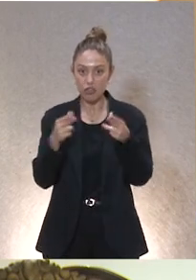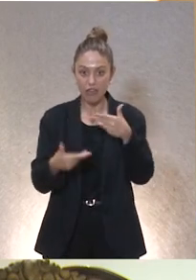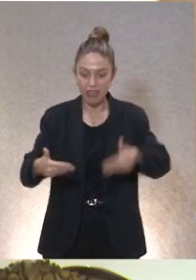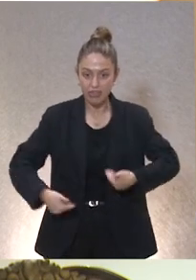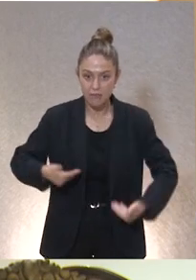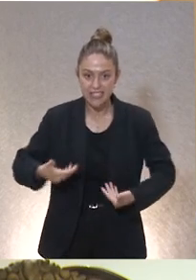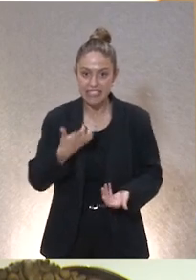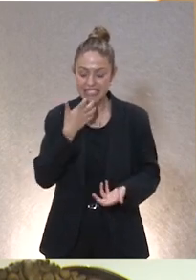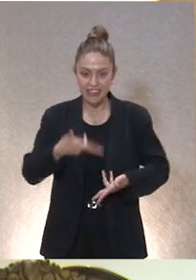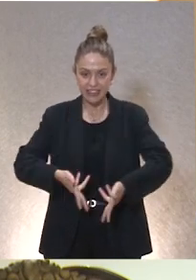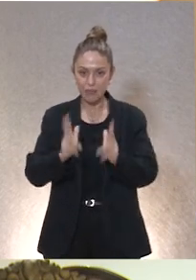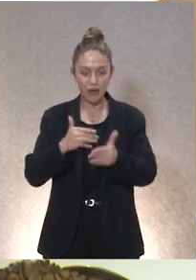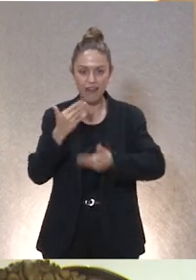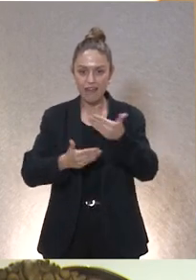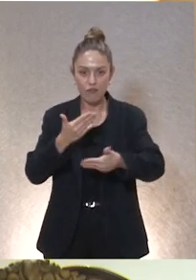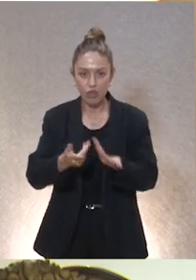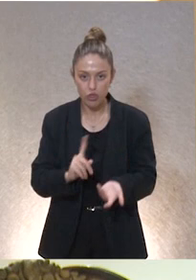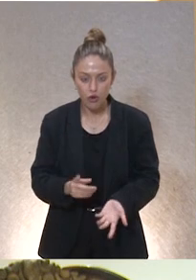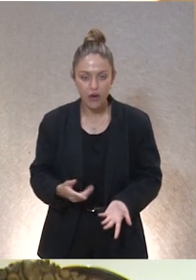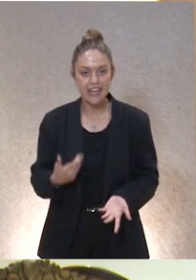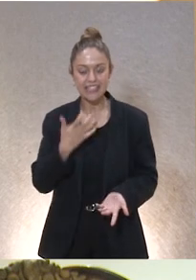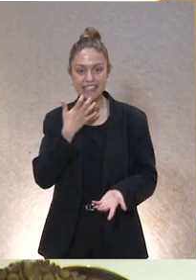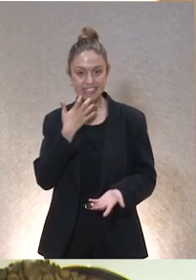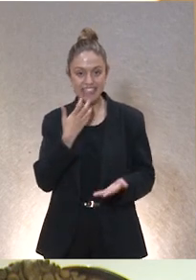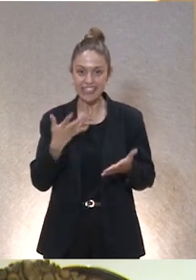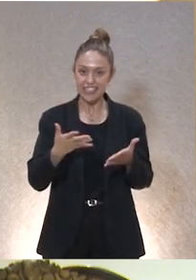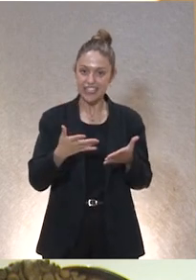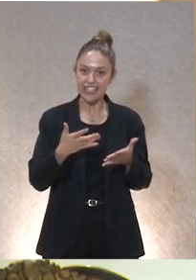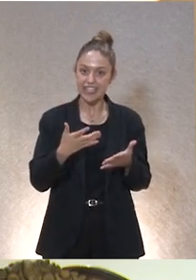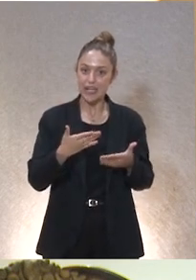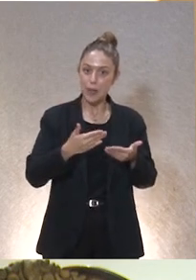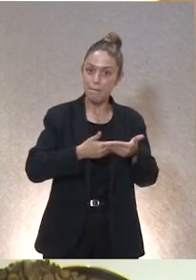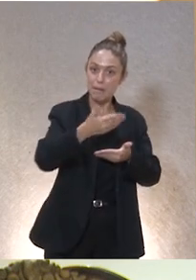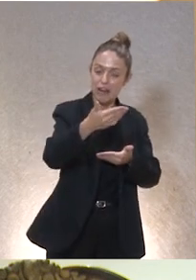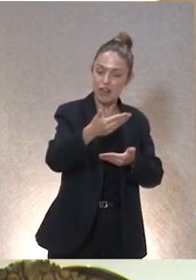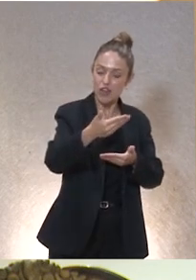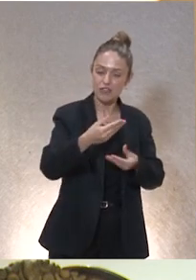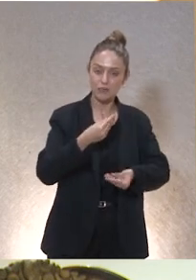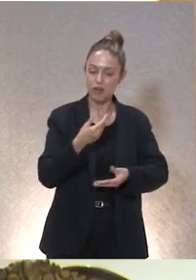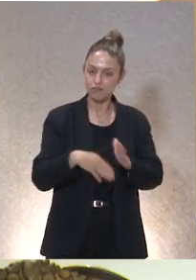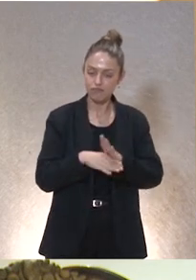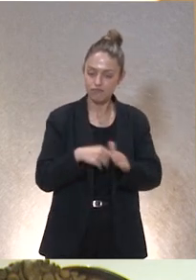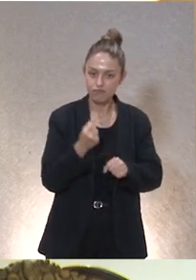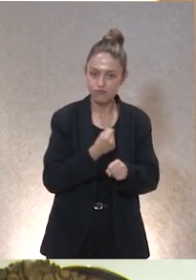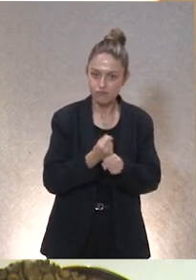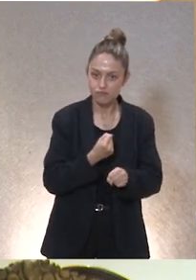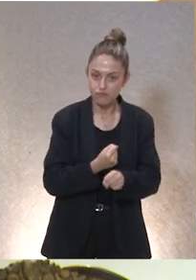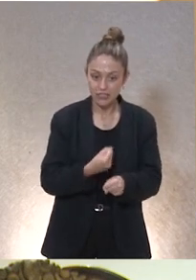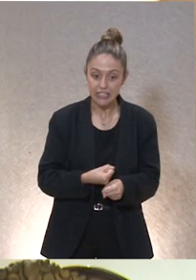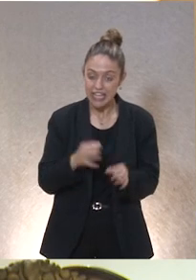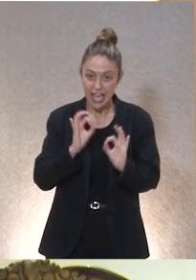democracia no funciona si los Editores no lo asumen Y si los previstas lo olvidamos y mucho de esto es lo que está